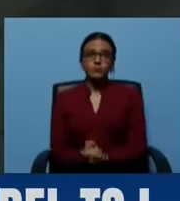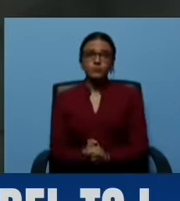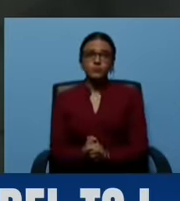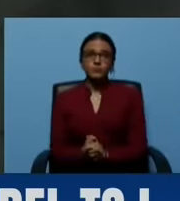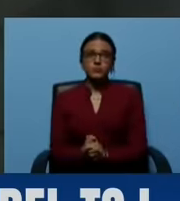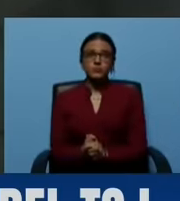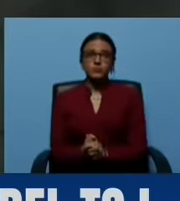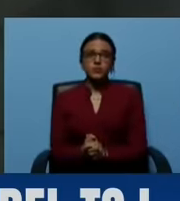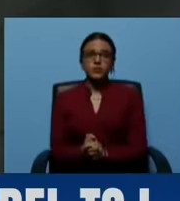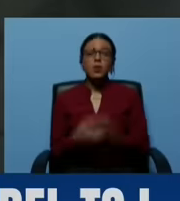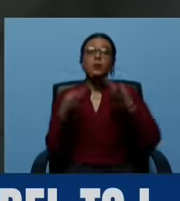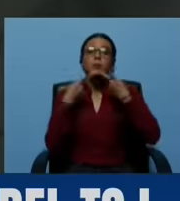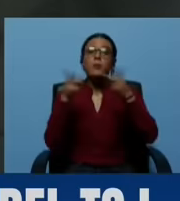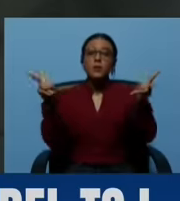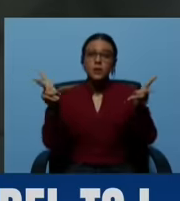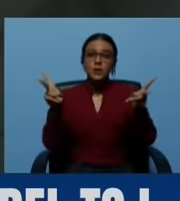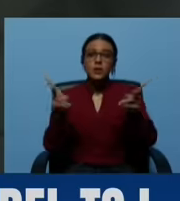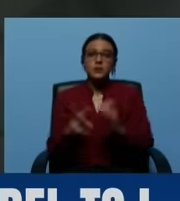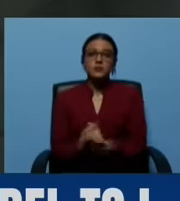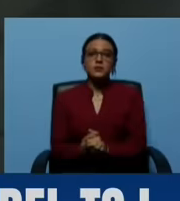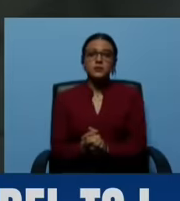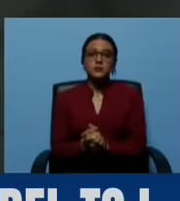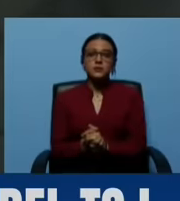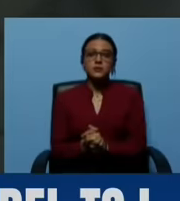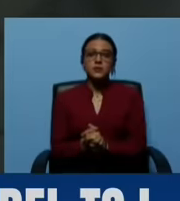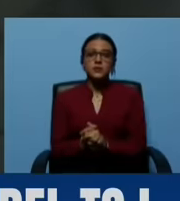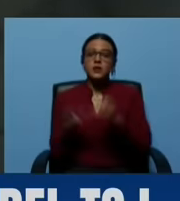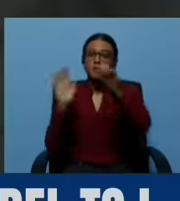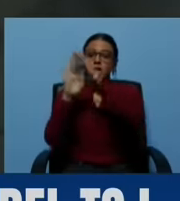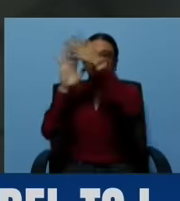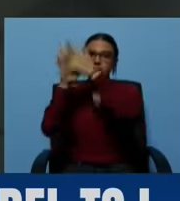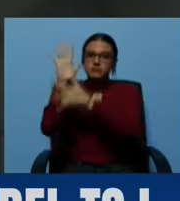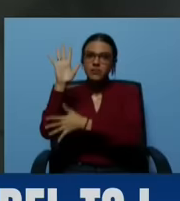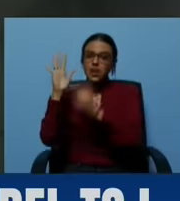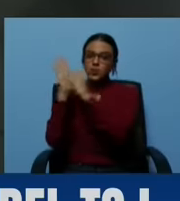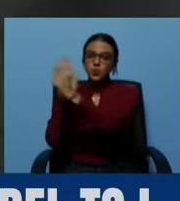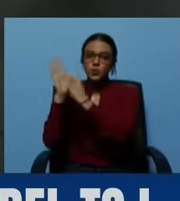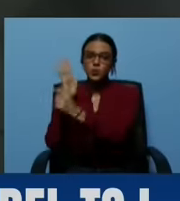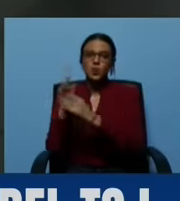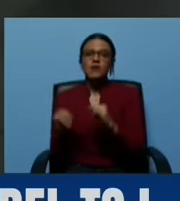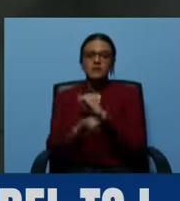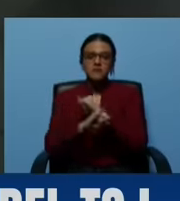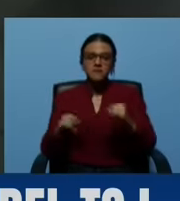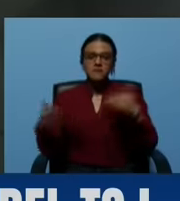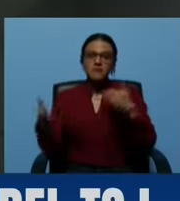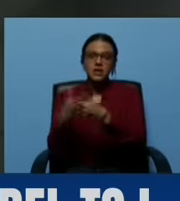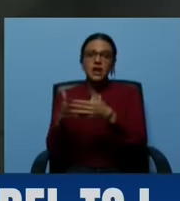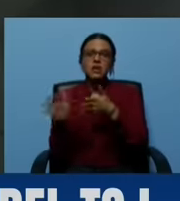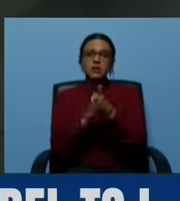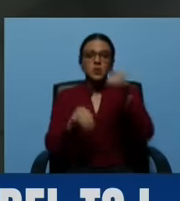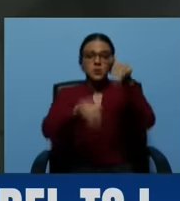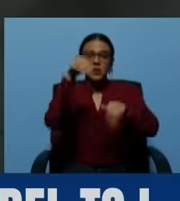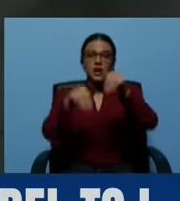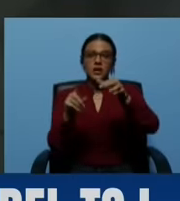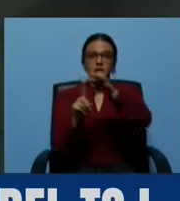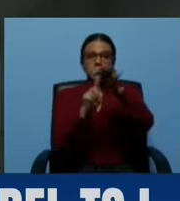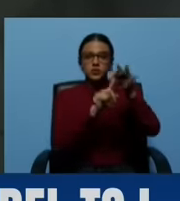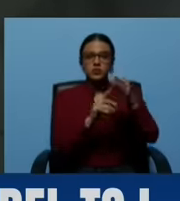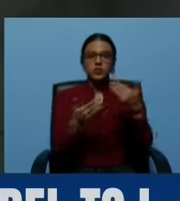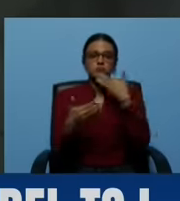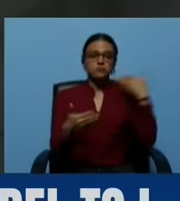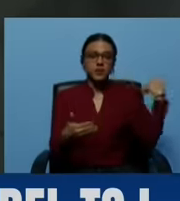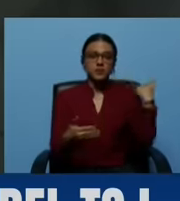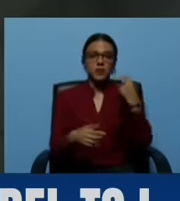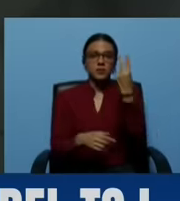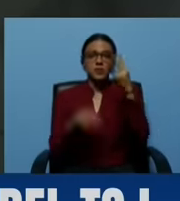la publicación de las actas definitivas del proceso electoral del